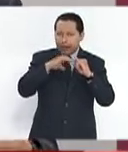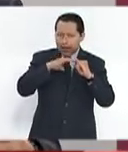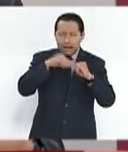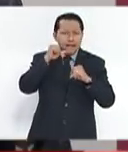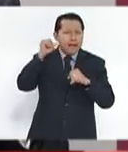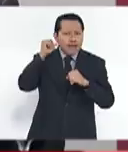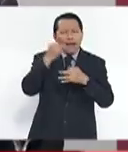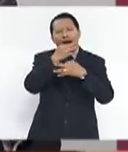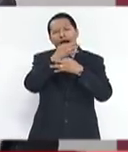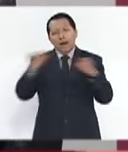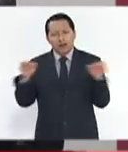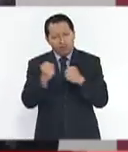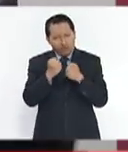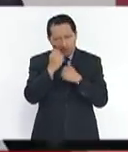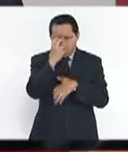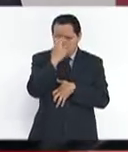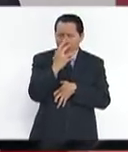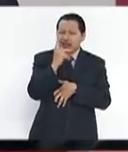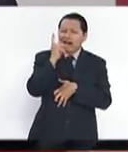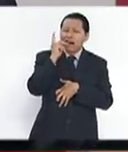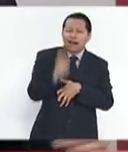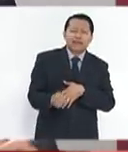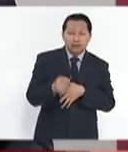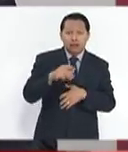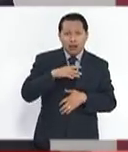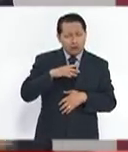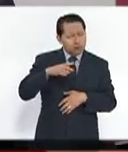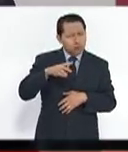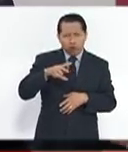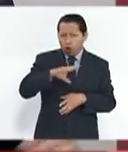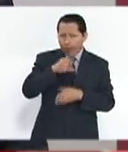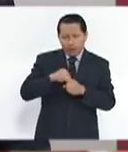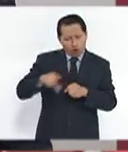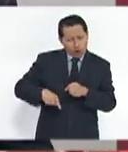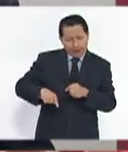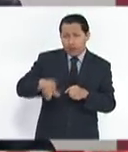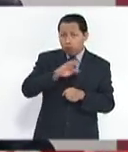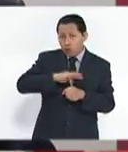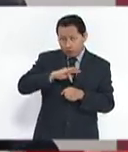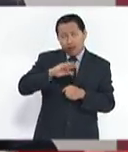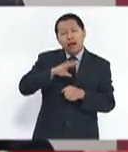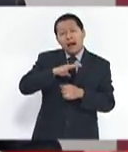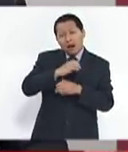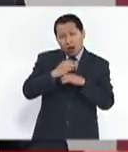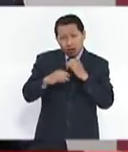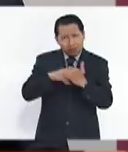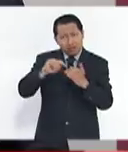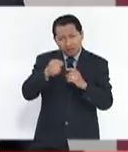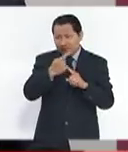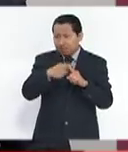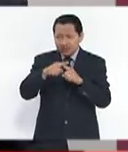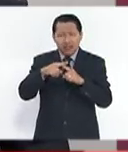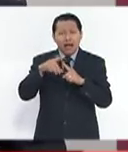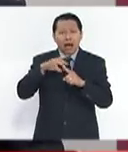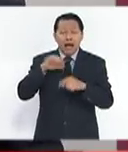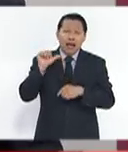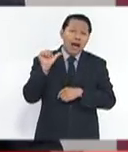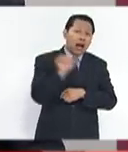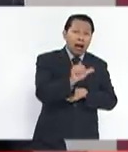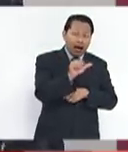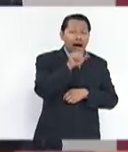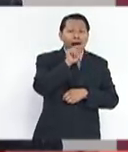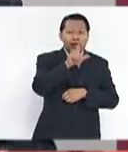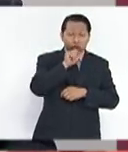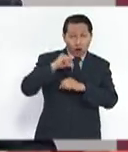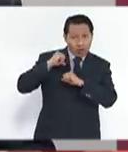conocer en el sentido de brindar todo lo que esté a nuestro alcance, todas nuestras capacidades técnicas a las autoridades del Estado de